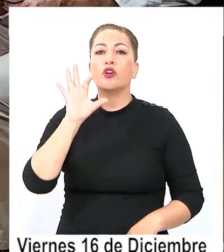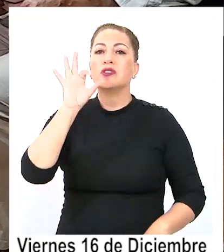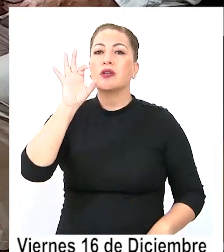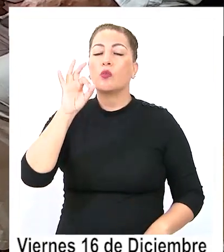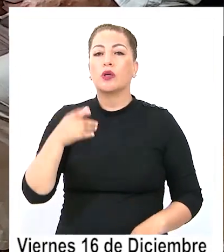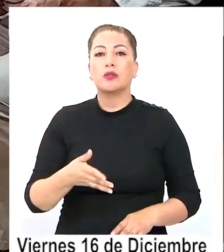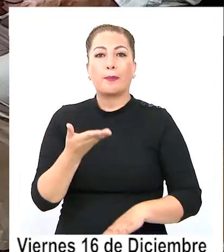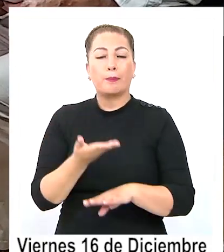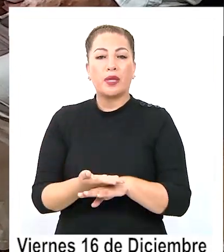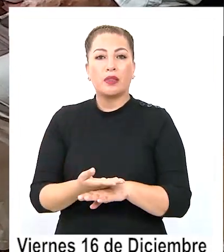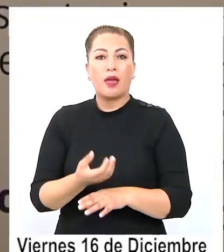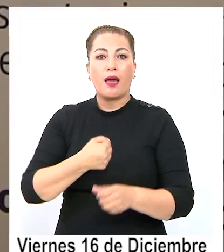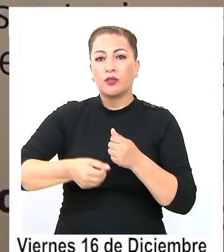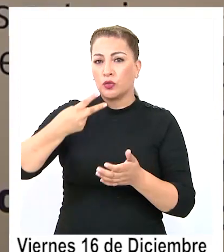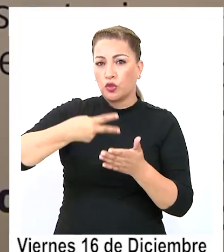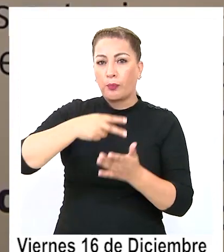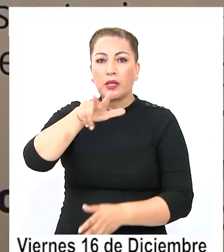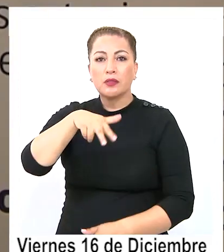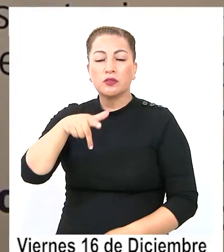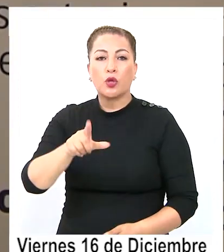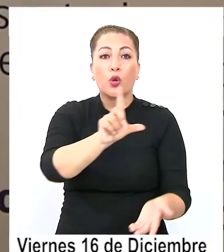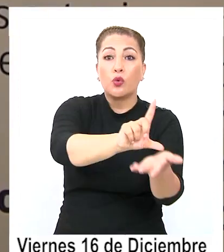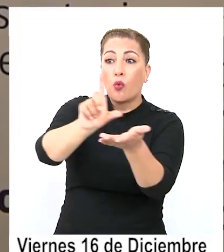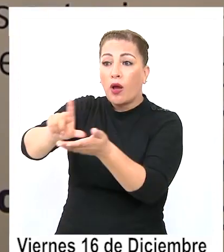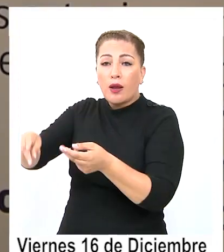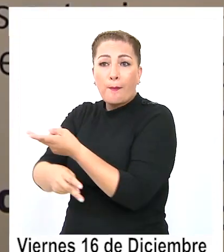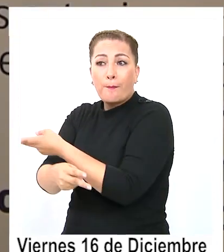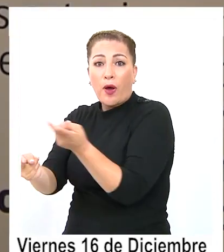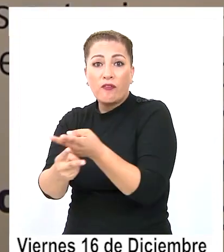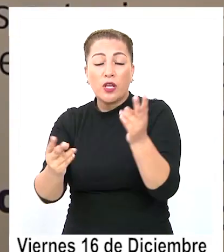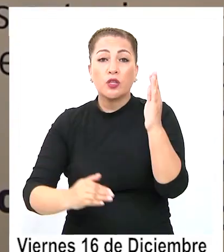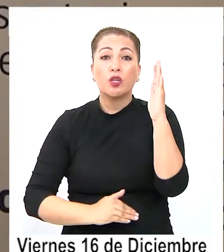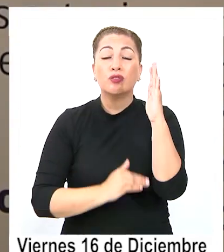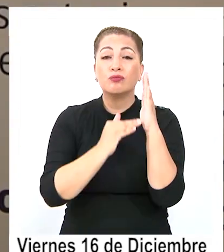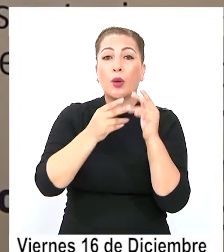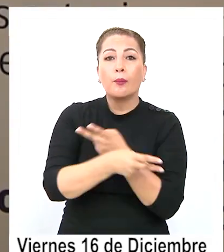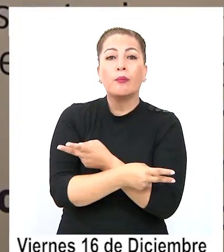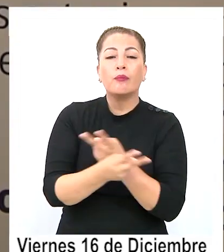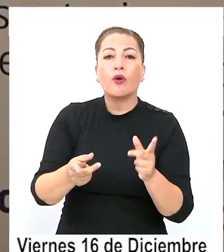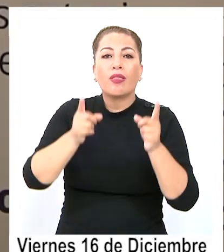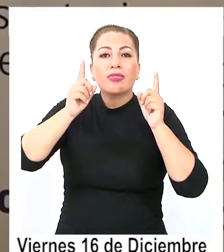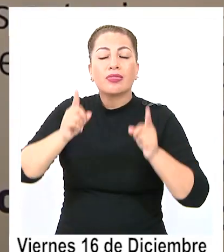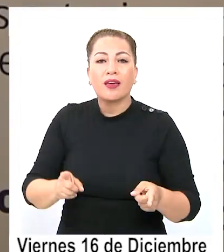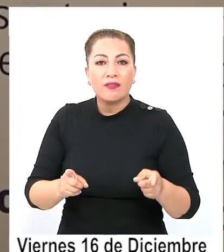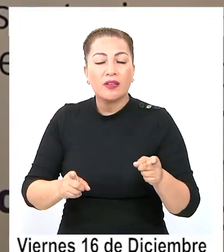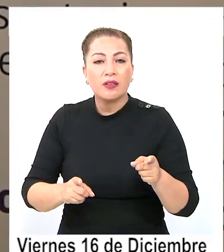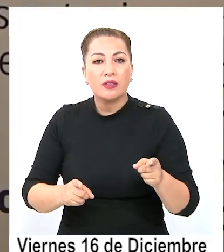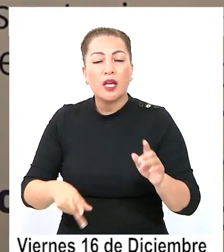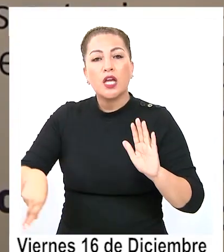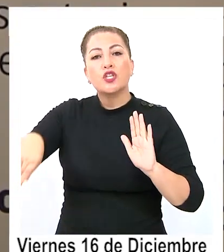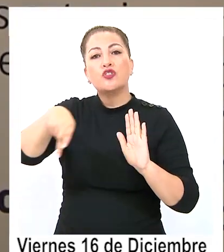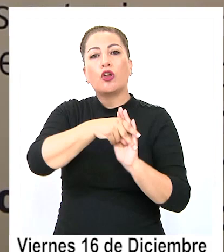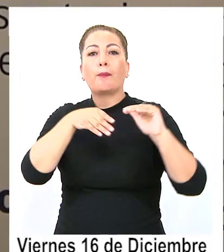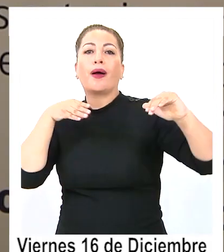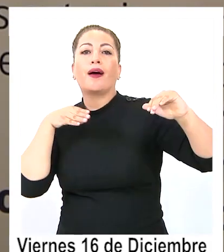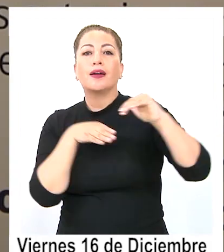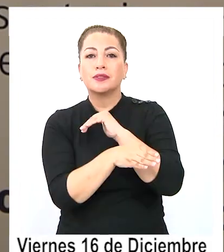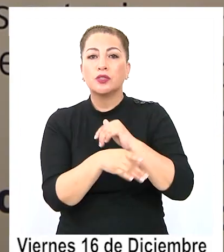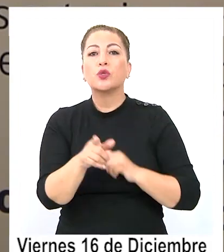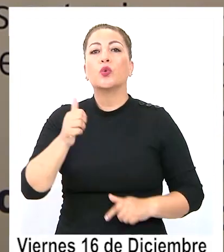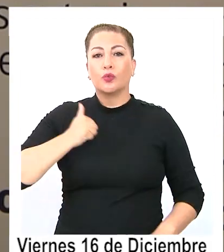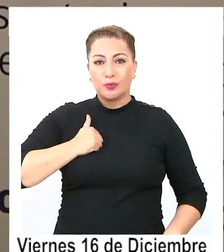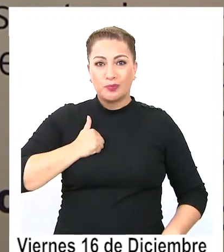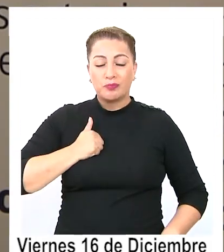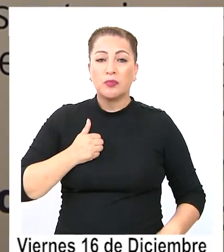exige desde el año 2018 que todos los espacios públicos y edificios públicos tienen que tener normativas de accesibilidad que se cumplan,